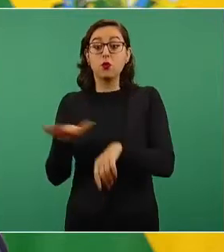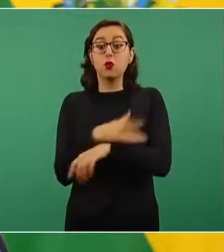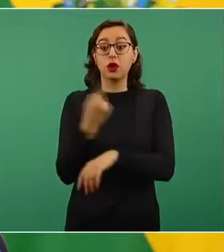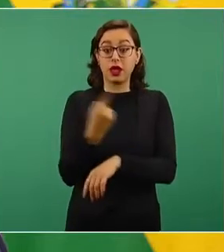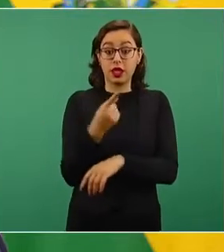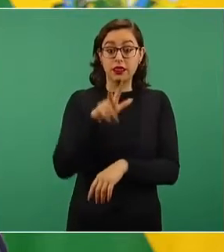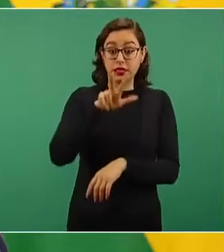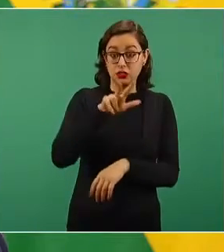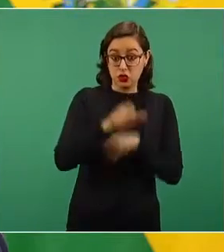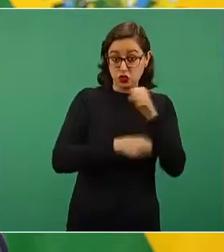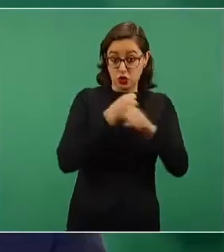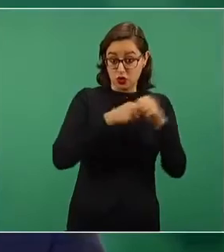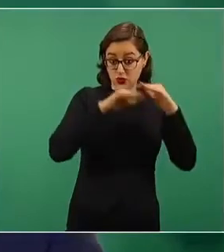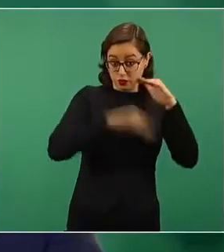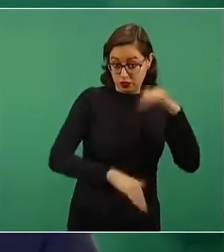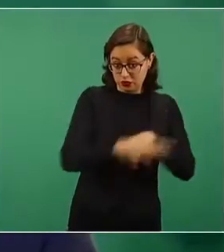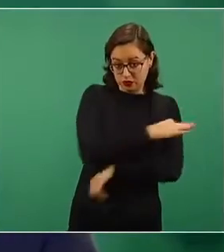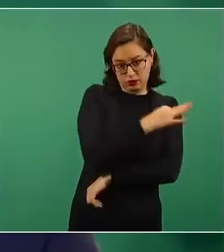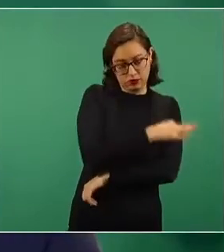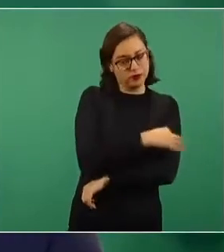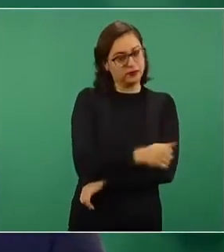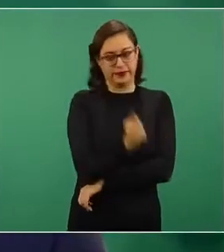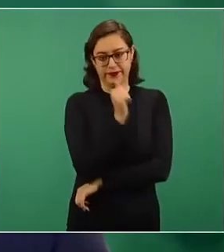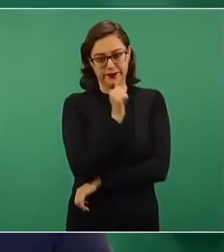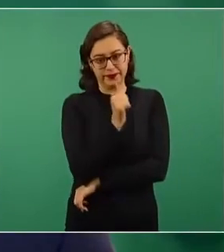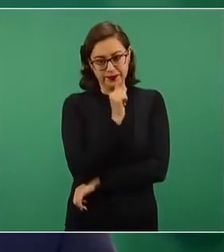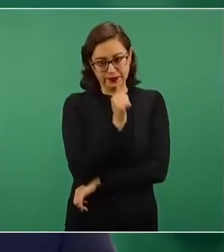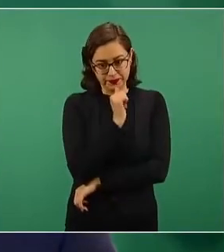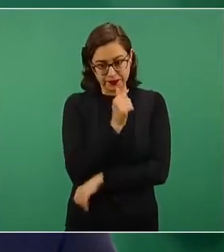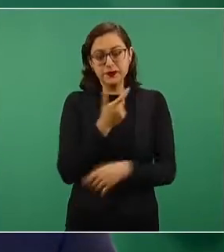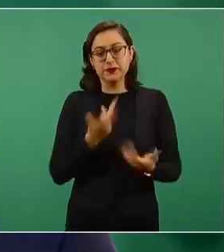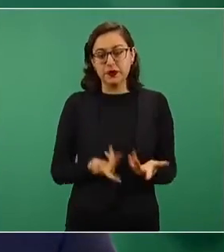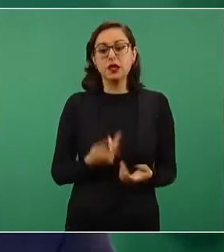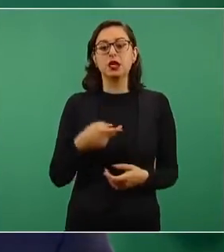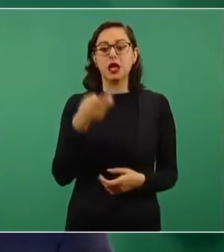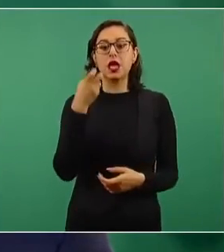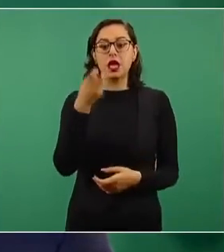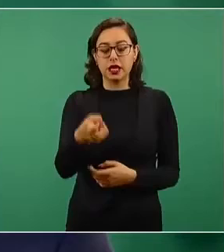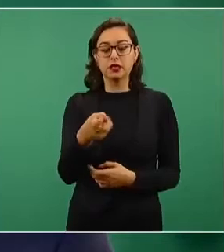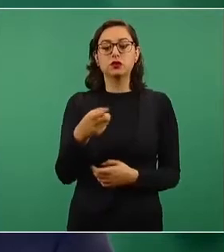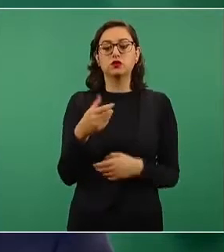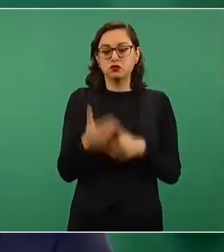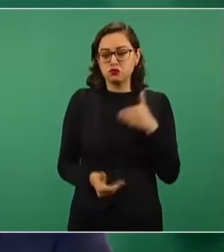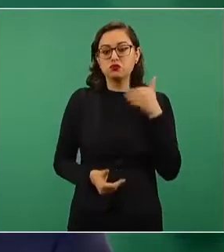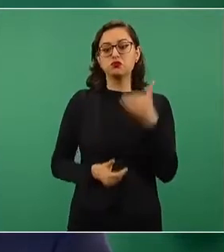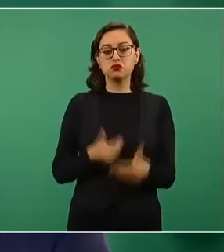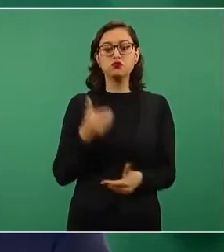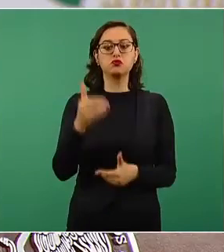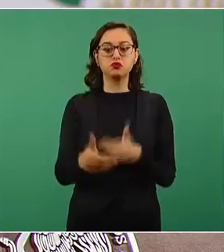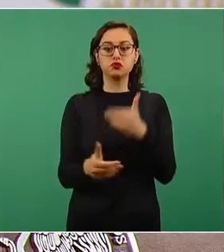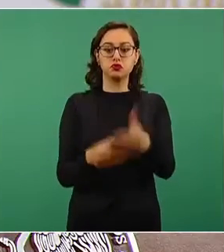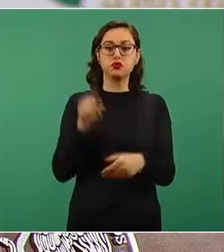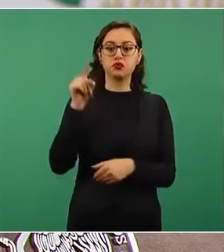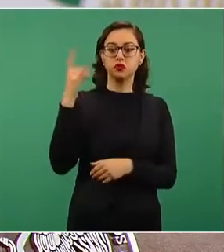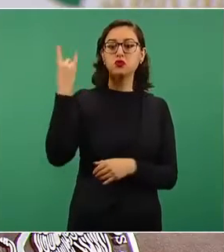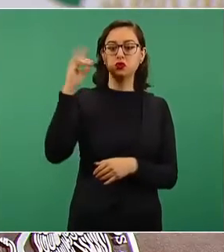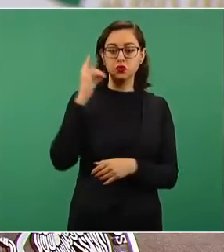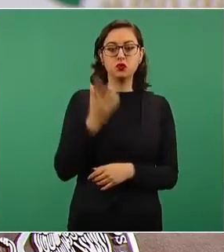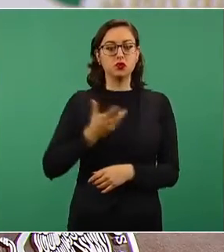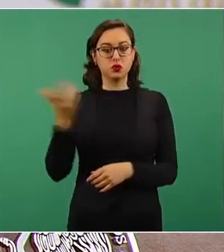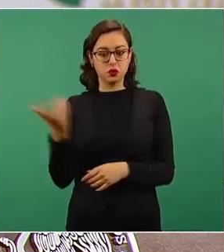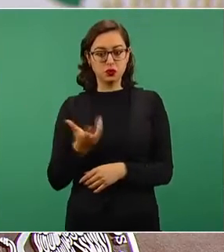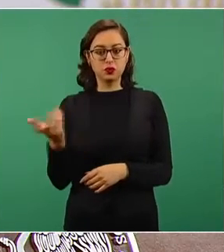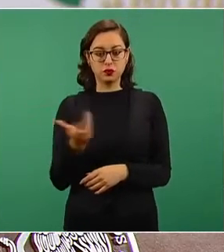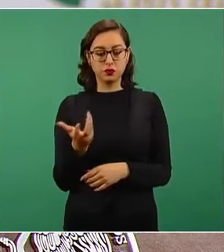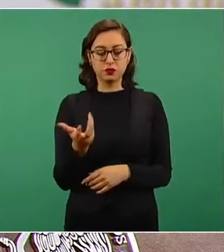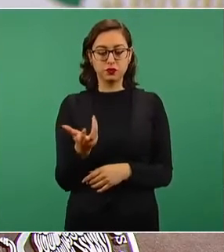menores de 18 años. Por lo tanto, eso es lo que hemos hecho, tenemos y estamos vacunando en Bolivia, hasta,